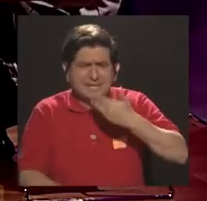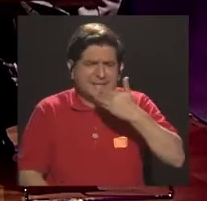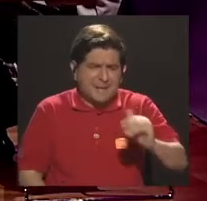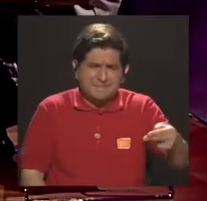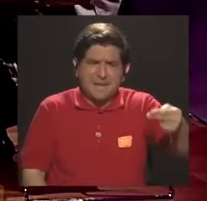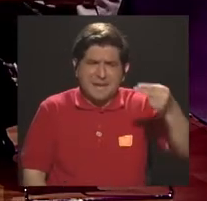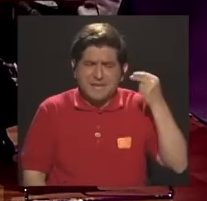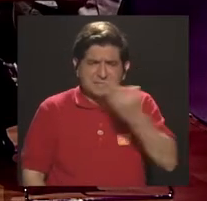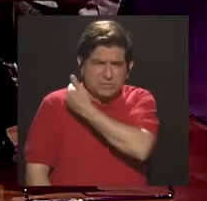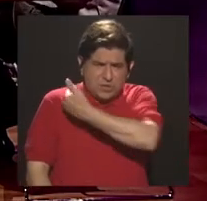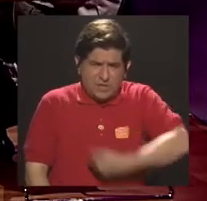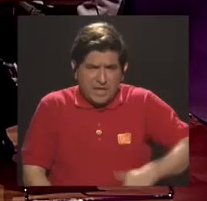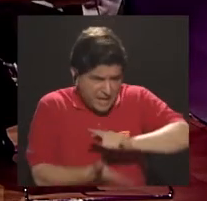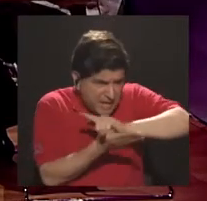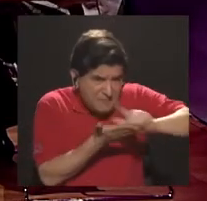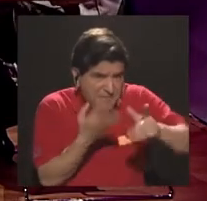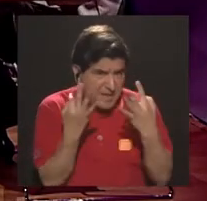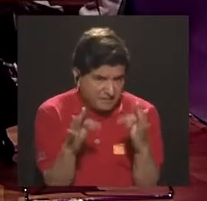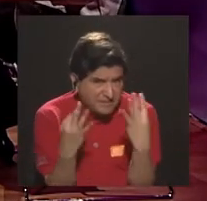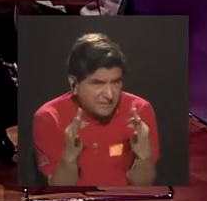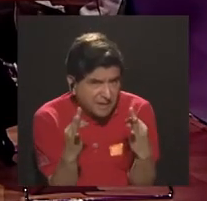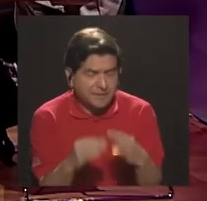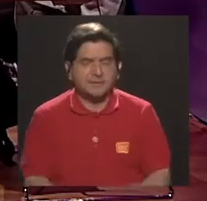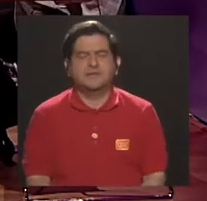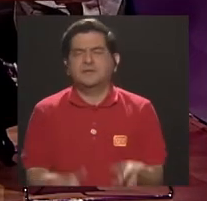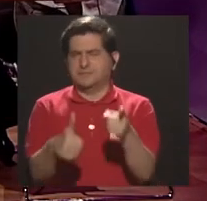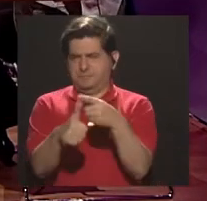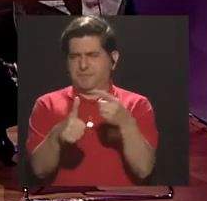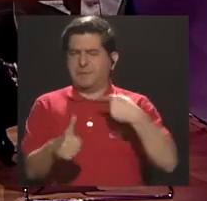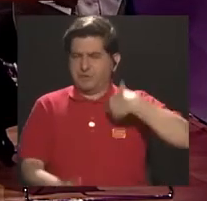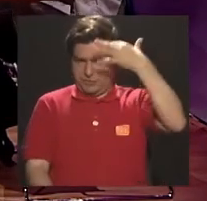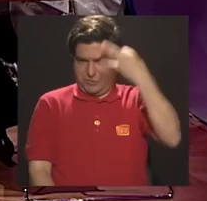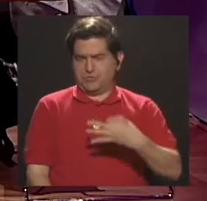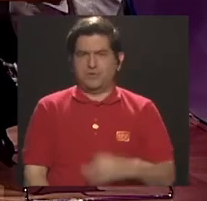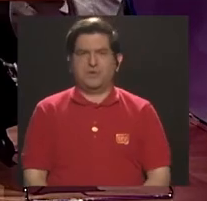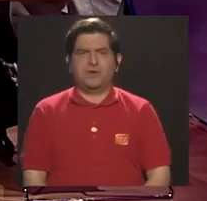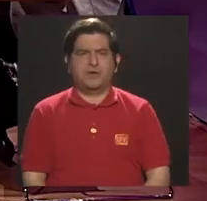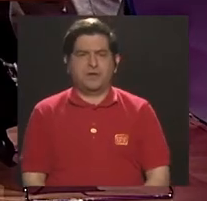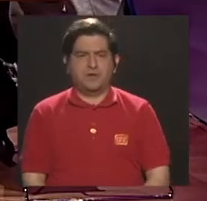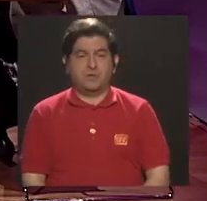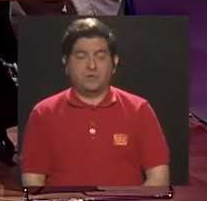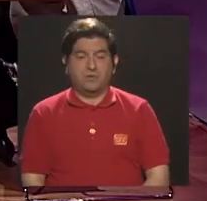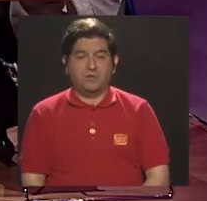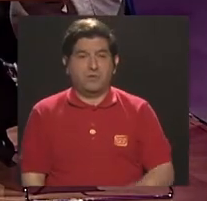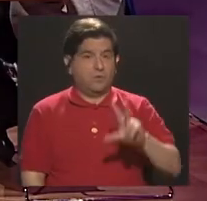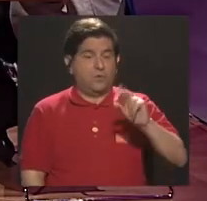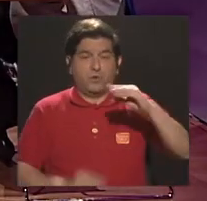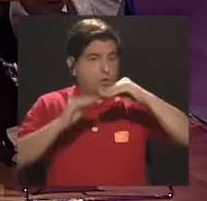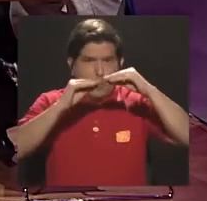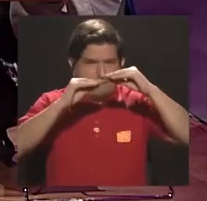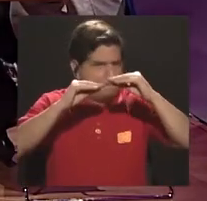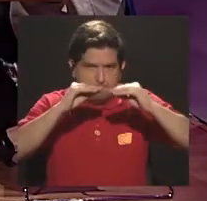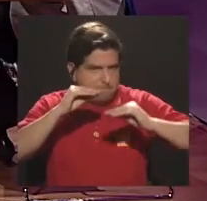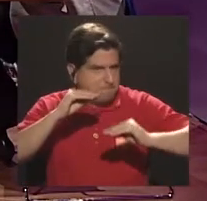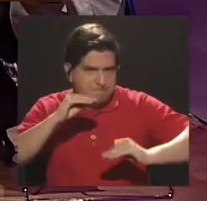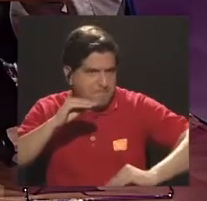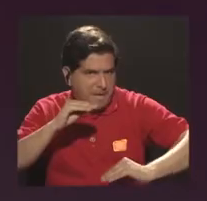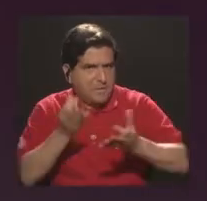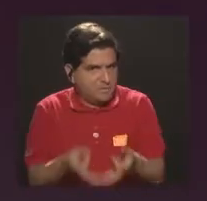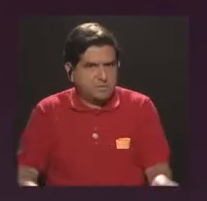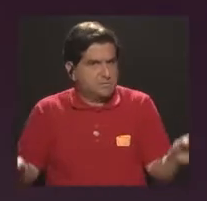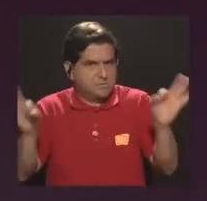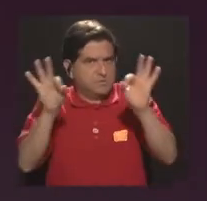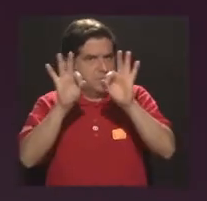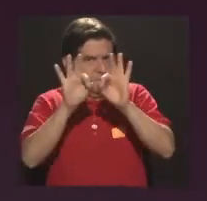de los presidentes o bueno el primer término a mí me parece que no hay que restarle no hay que restarle importancia